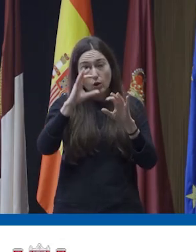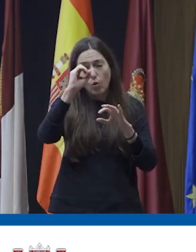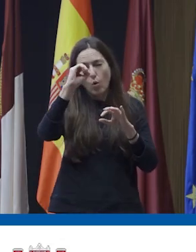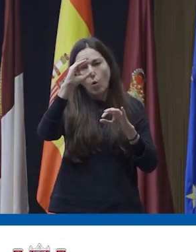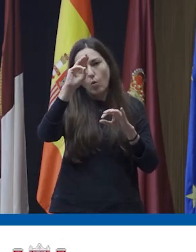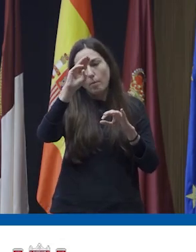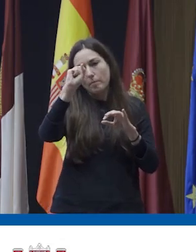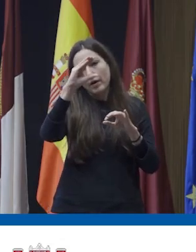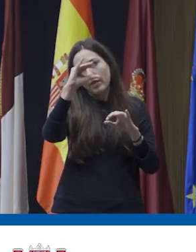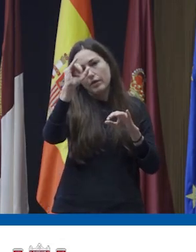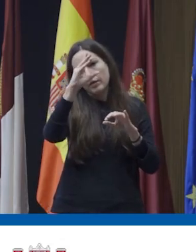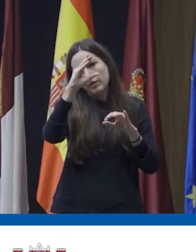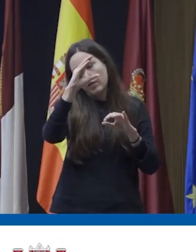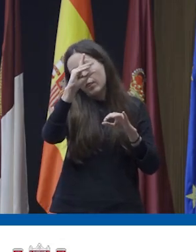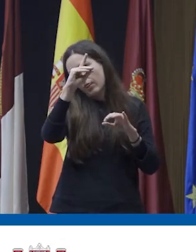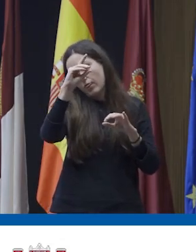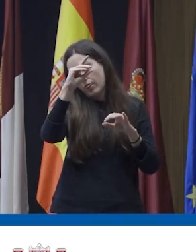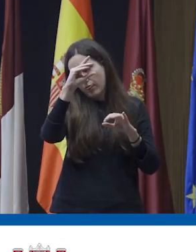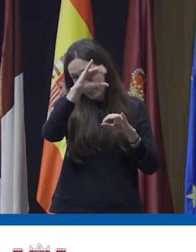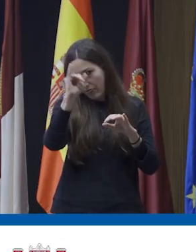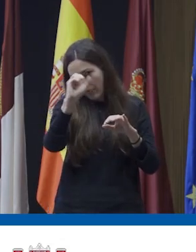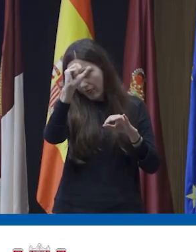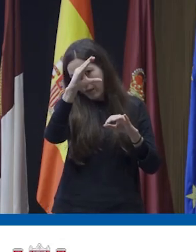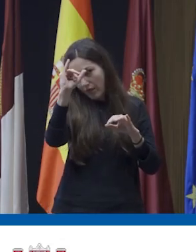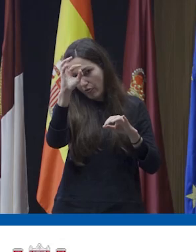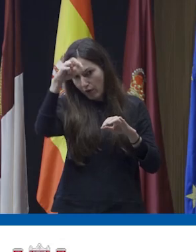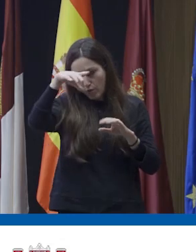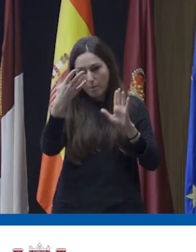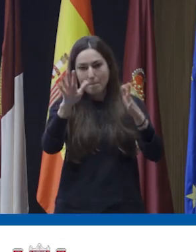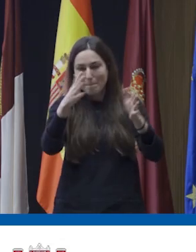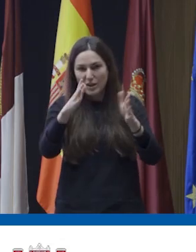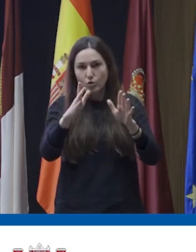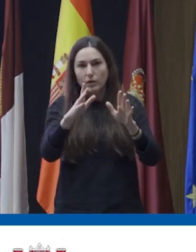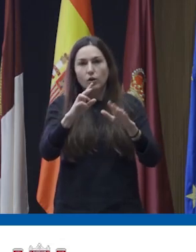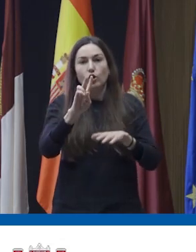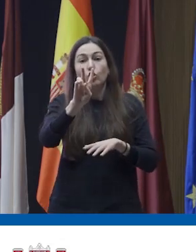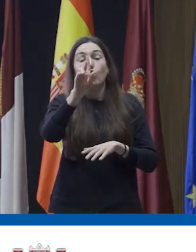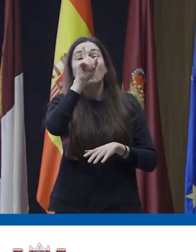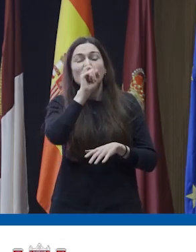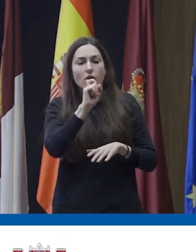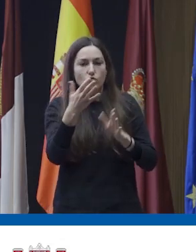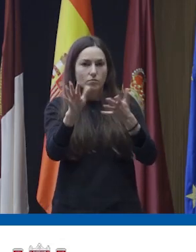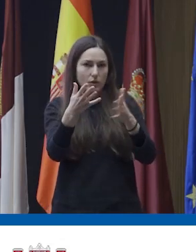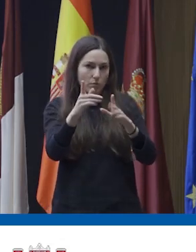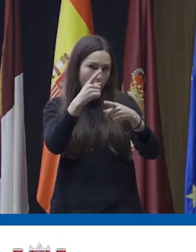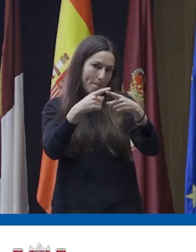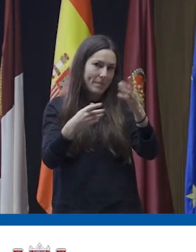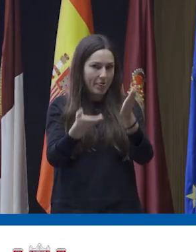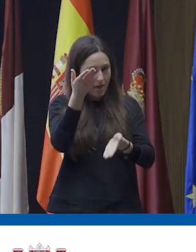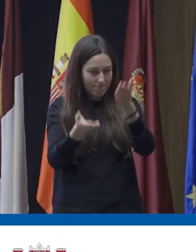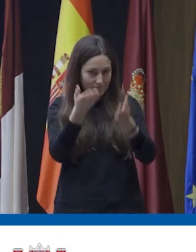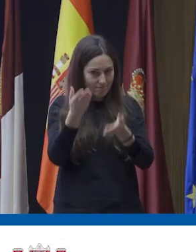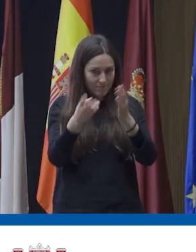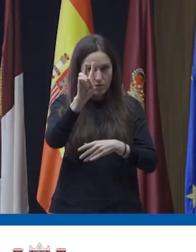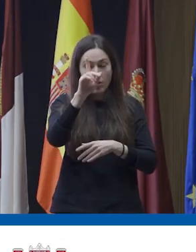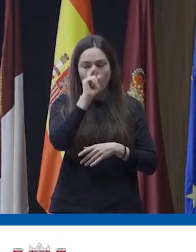opacificación de la cápsula, de la opacificación de la cápsula, suele ser lo más frecuente de media 2 años, ¿vale? Entonces, ¿qué es lo que vamos a